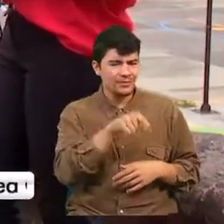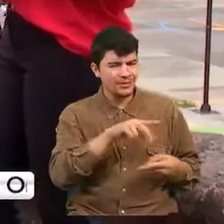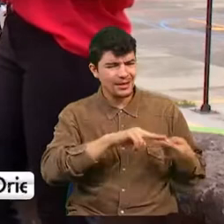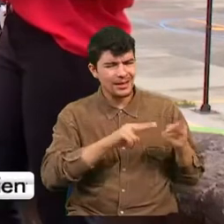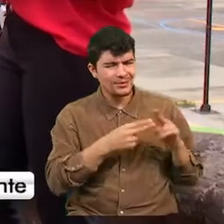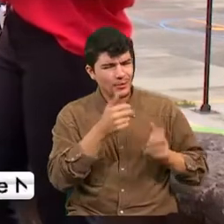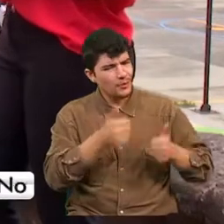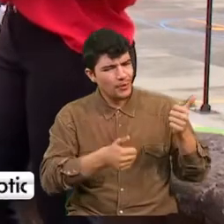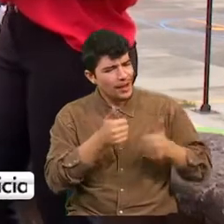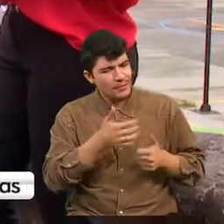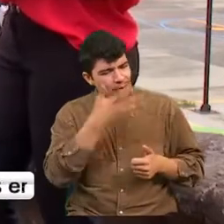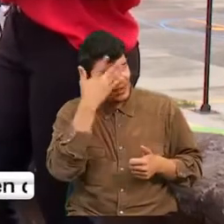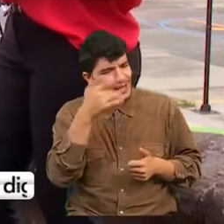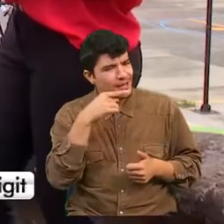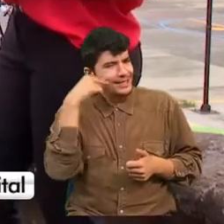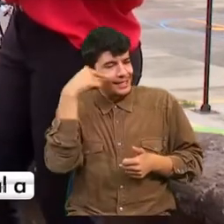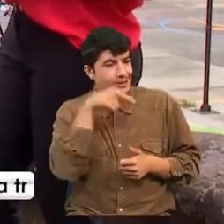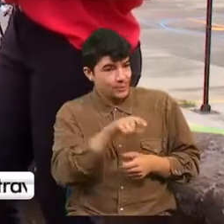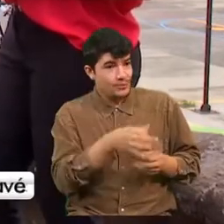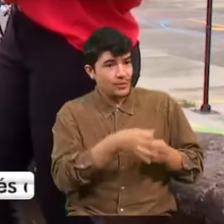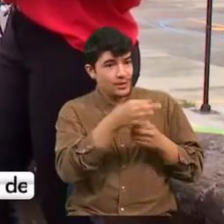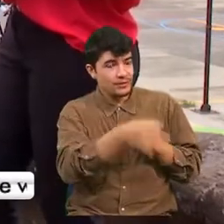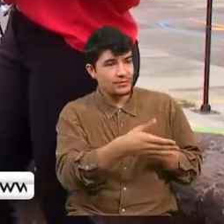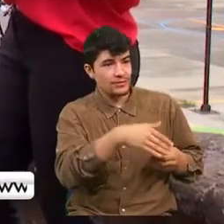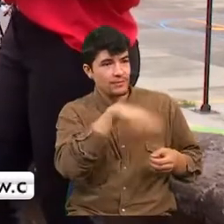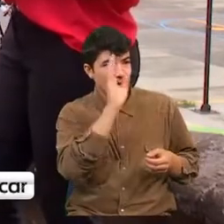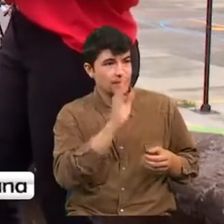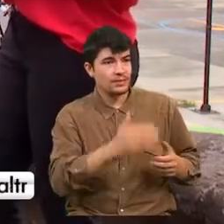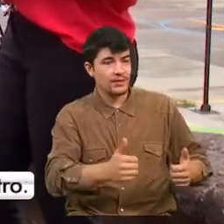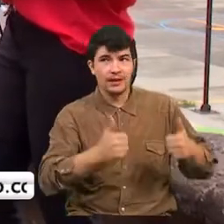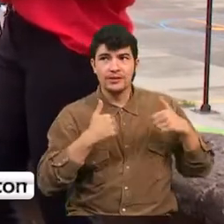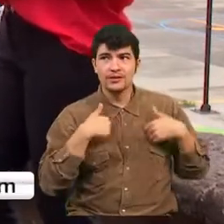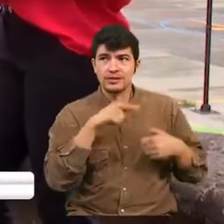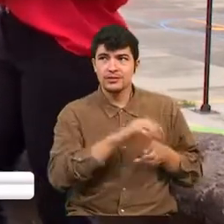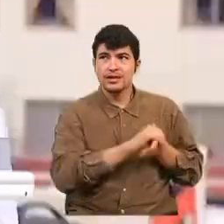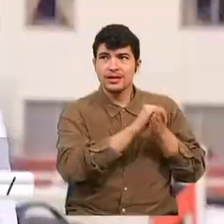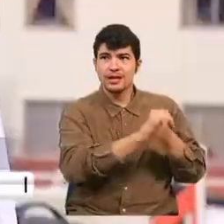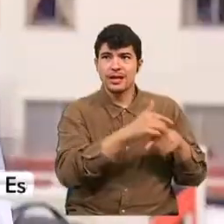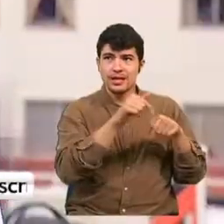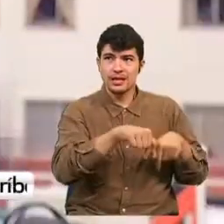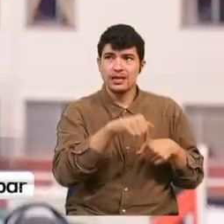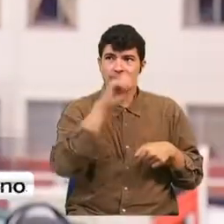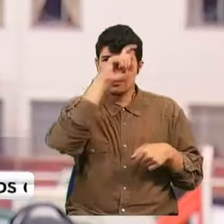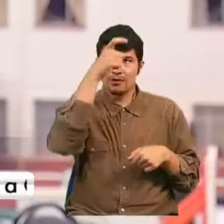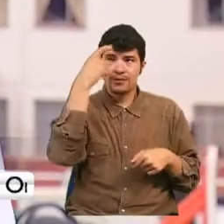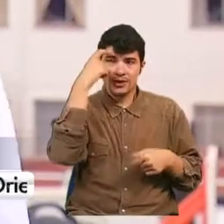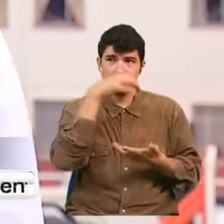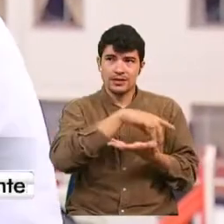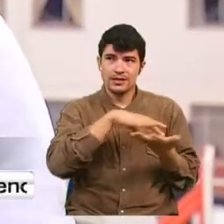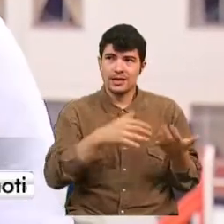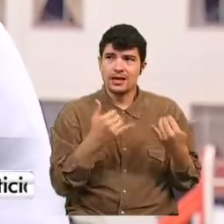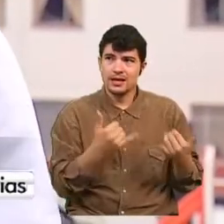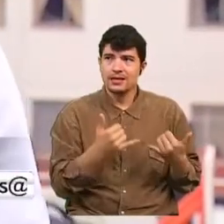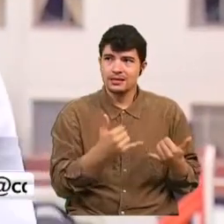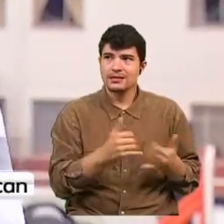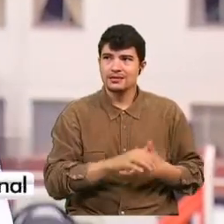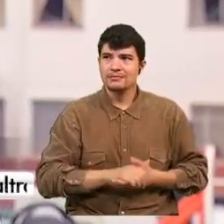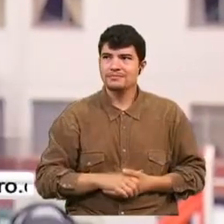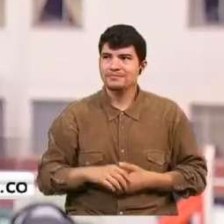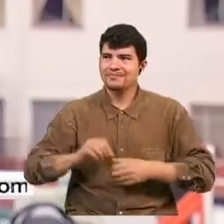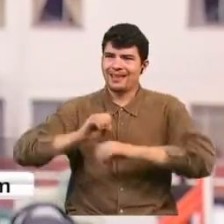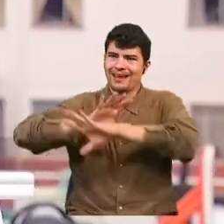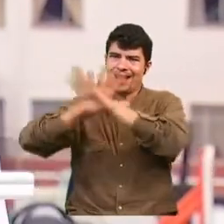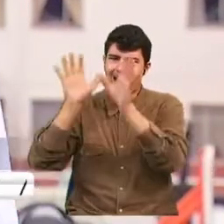ver porque usted y su municipio fue el más beneficiado con la visita y la gestión descentralizada de la Gobernación de Santander este fin de semana a la provincia de Vélez?